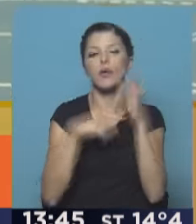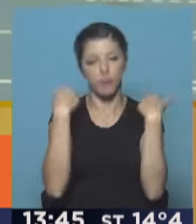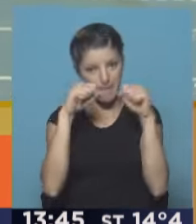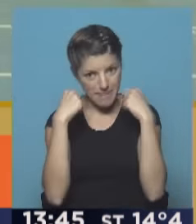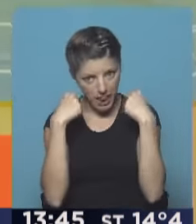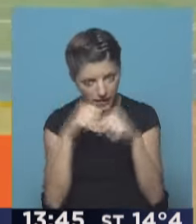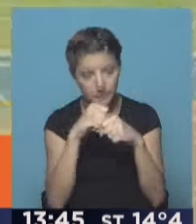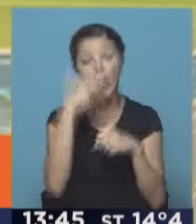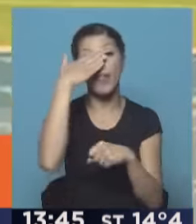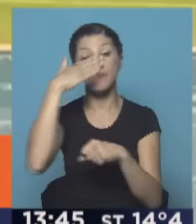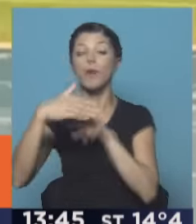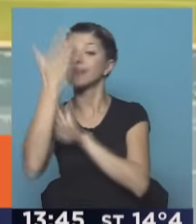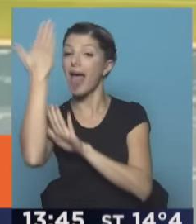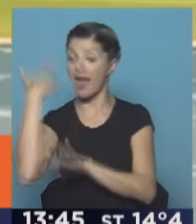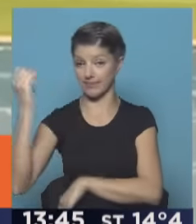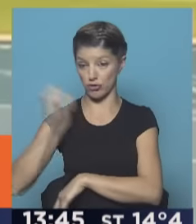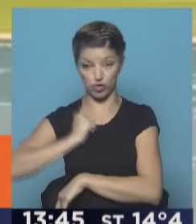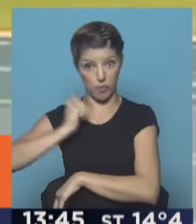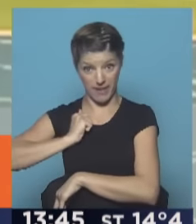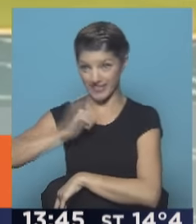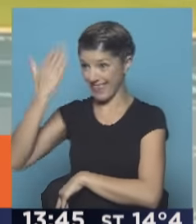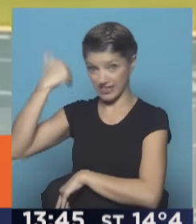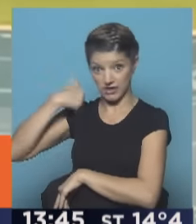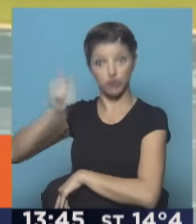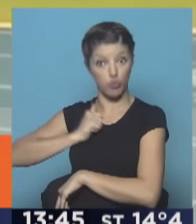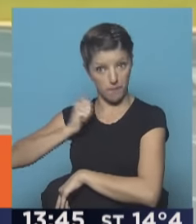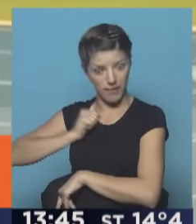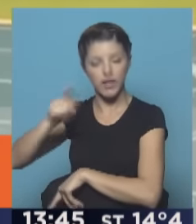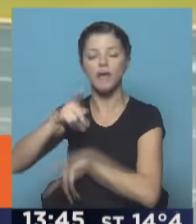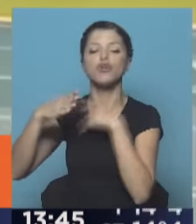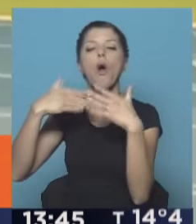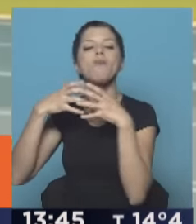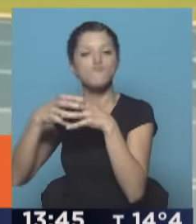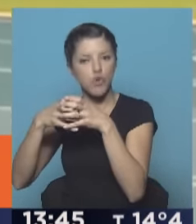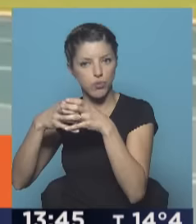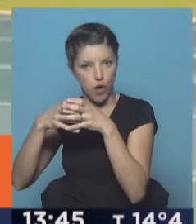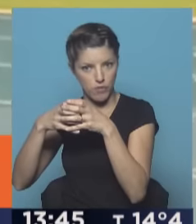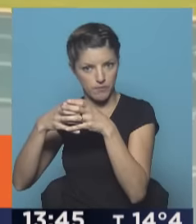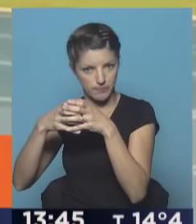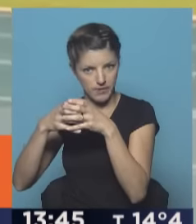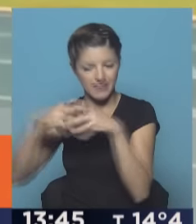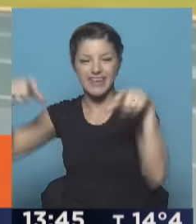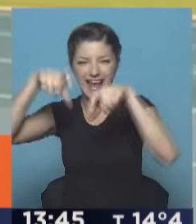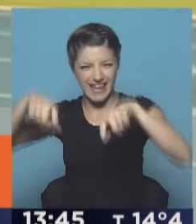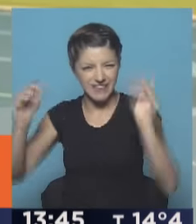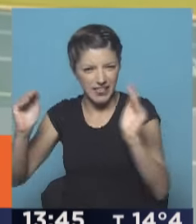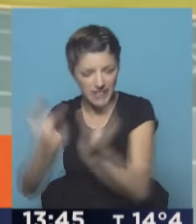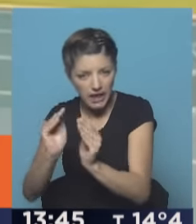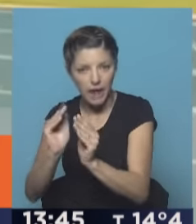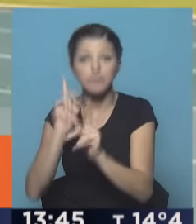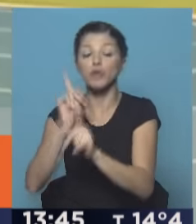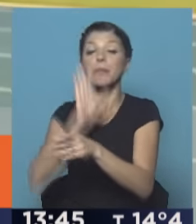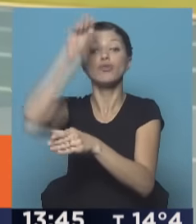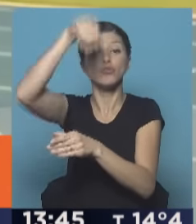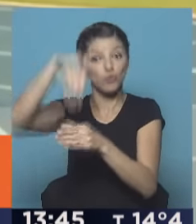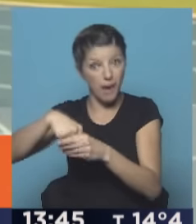después, los que no fueron partícipes del partido hicieron fútbol reducido con la novedad de la inclusión de Ángel